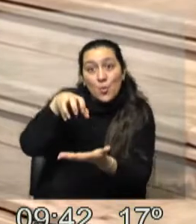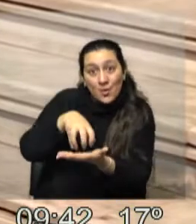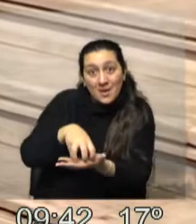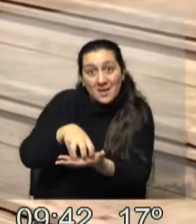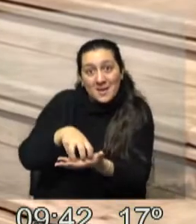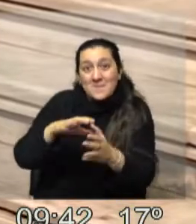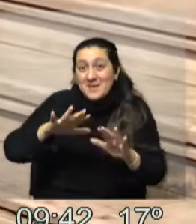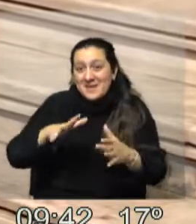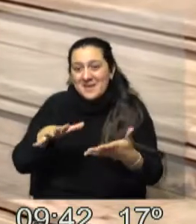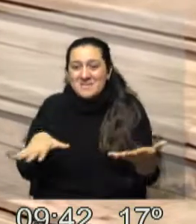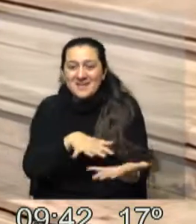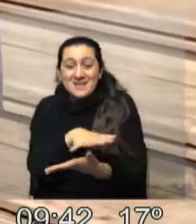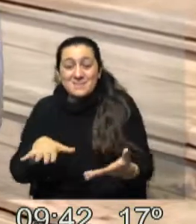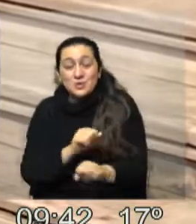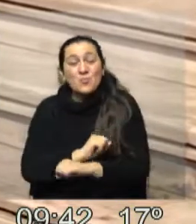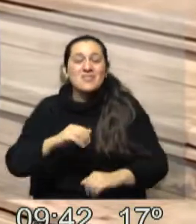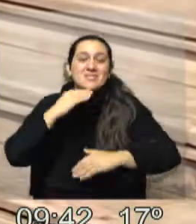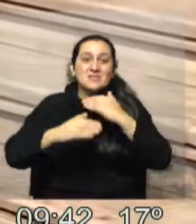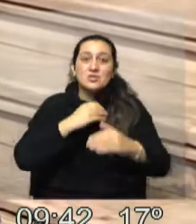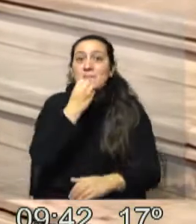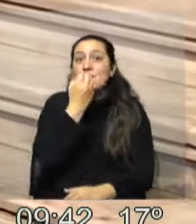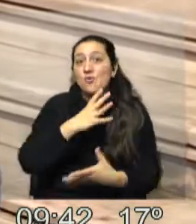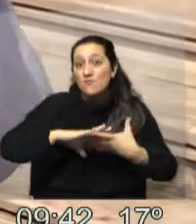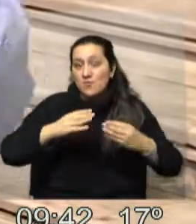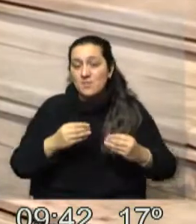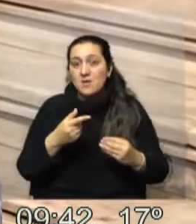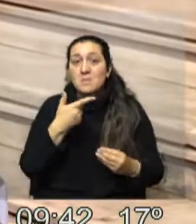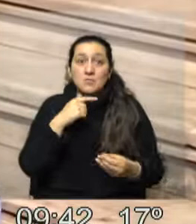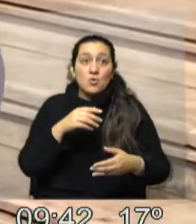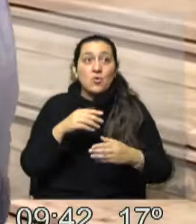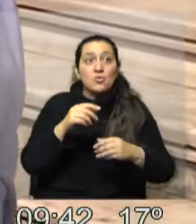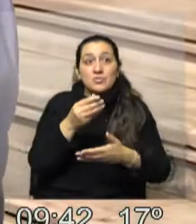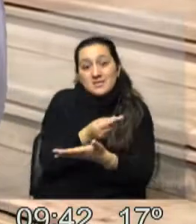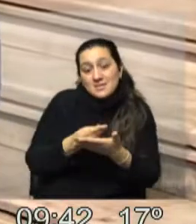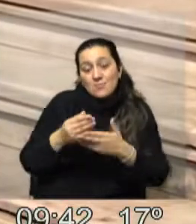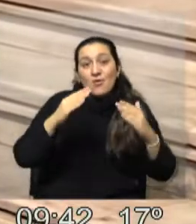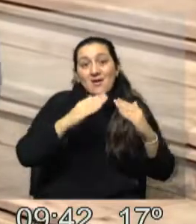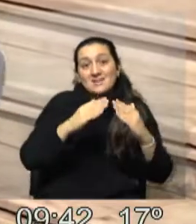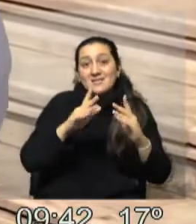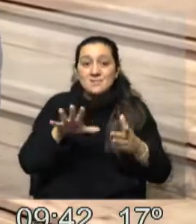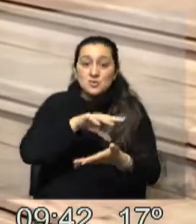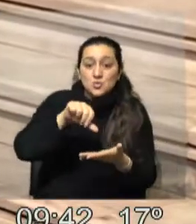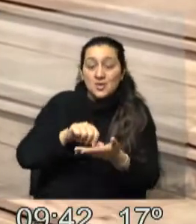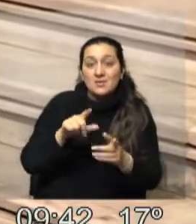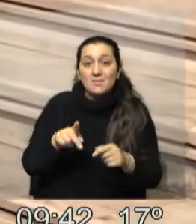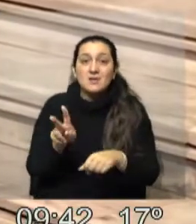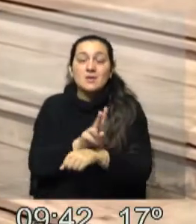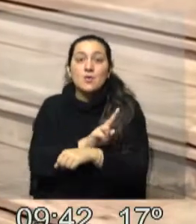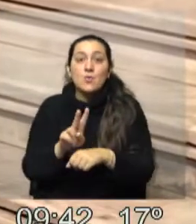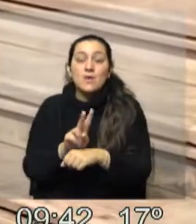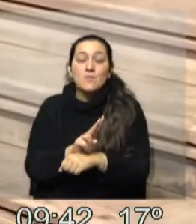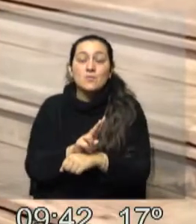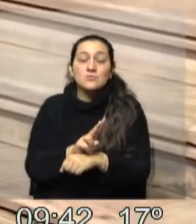prácticas espaciales se puedan desarrollar de mejor manera. Así como diseñamos casas, diseñamos ciudad, también regulamos urbanamente